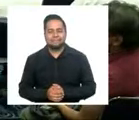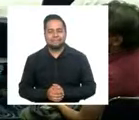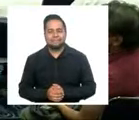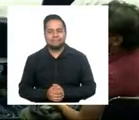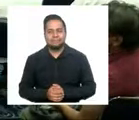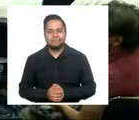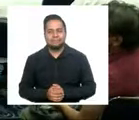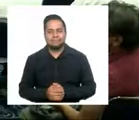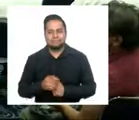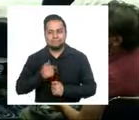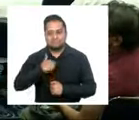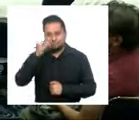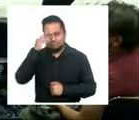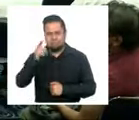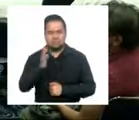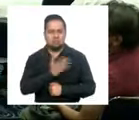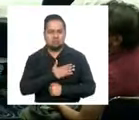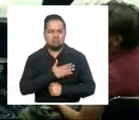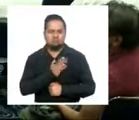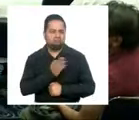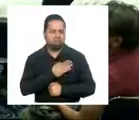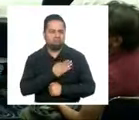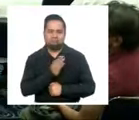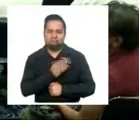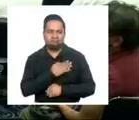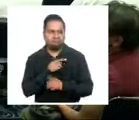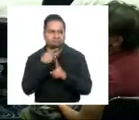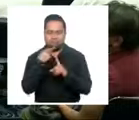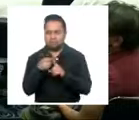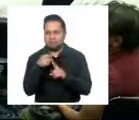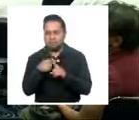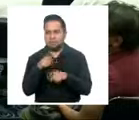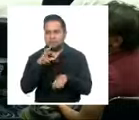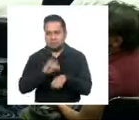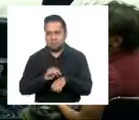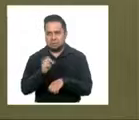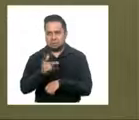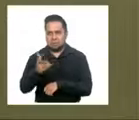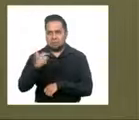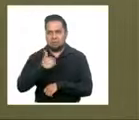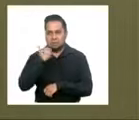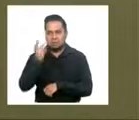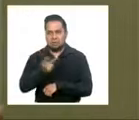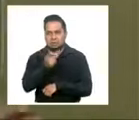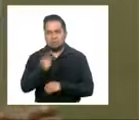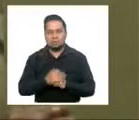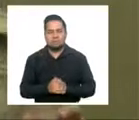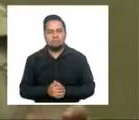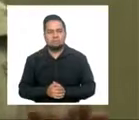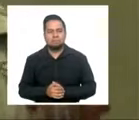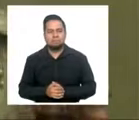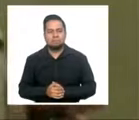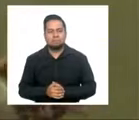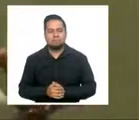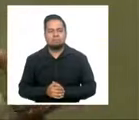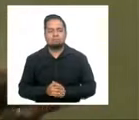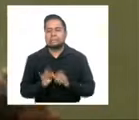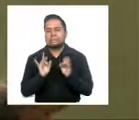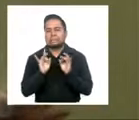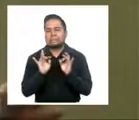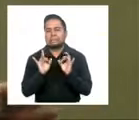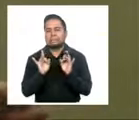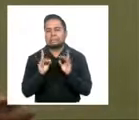sí, yo sé que usted es muy buena persona, hombre. Adelante, adelante. Quería yo preguntarle que después de los